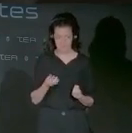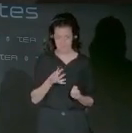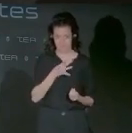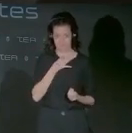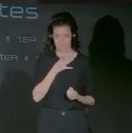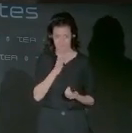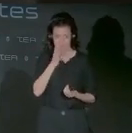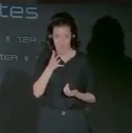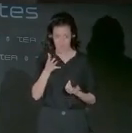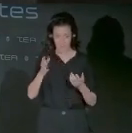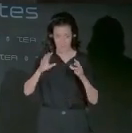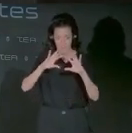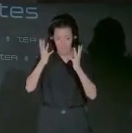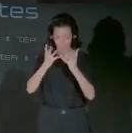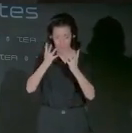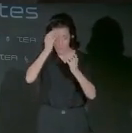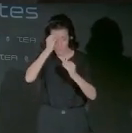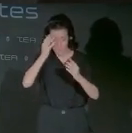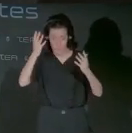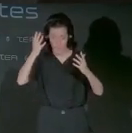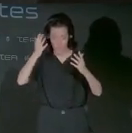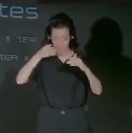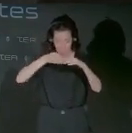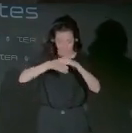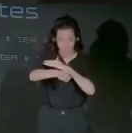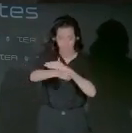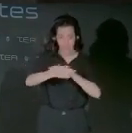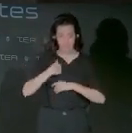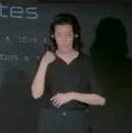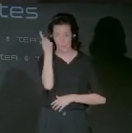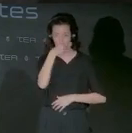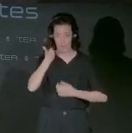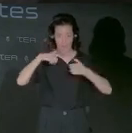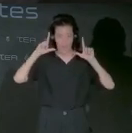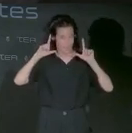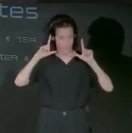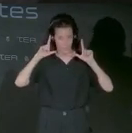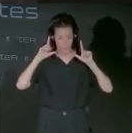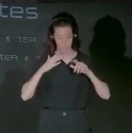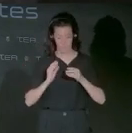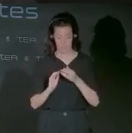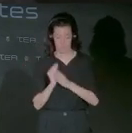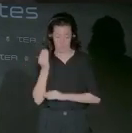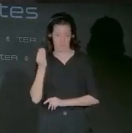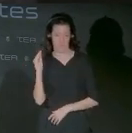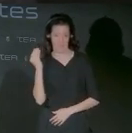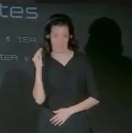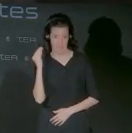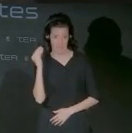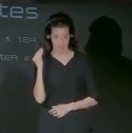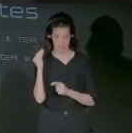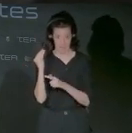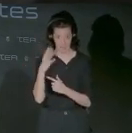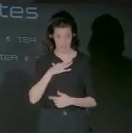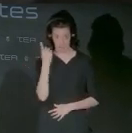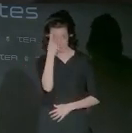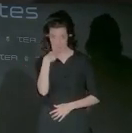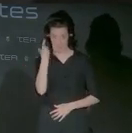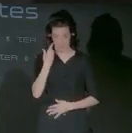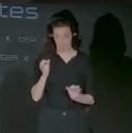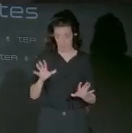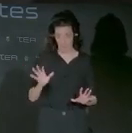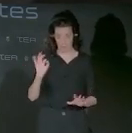representarte a ti muy fielmente o puede ser un plátano, realmente estás como mucho, la gente siente mucha más